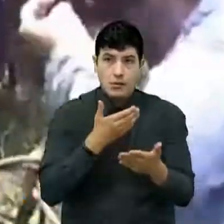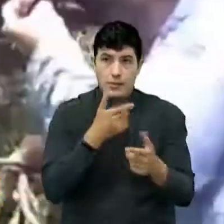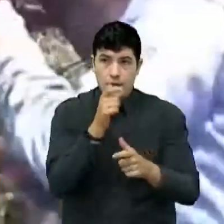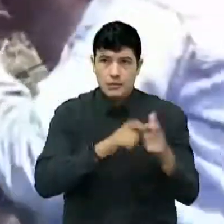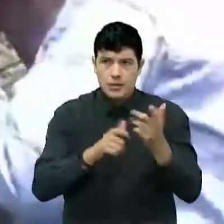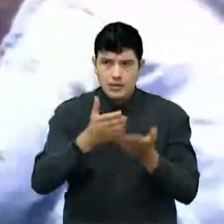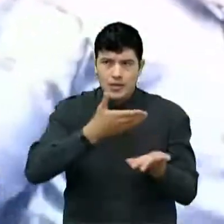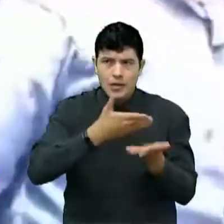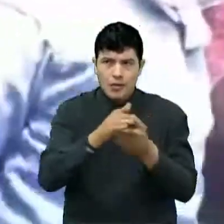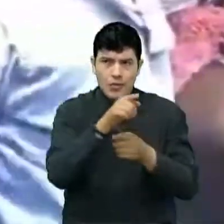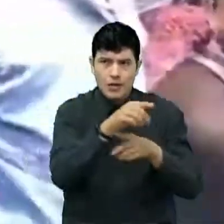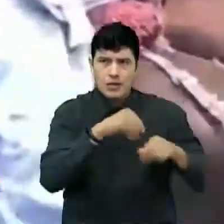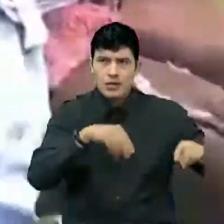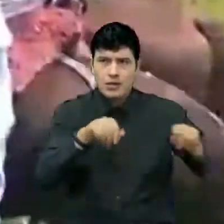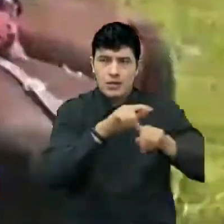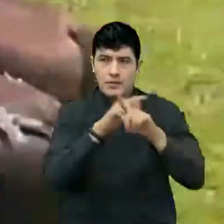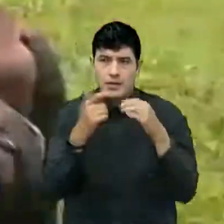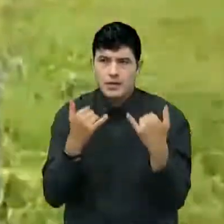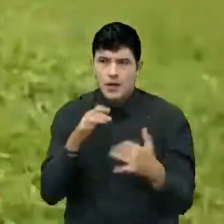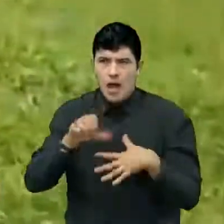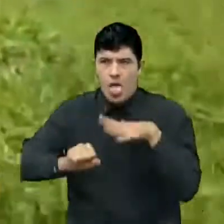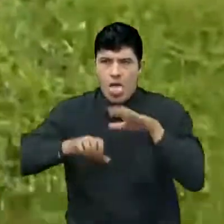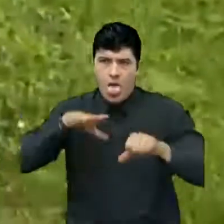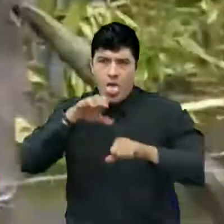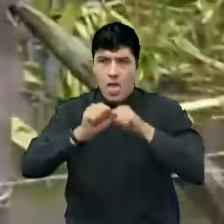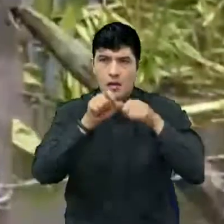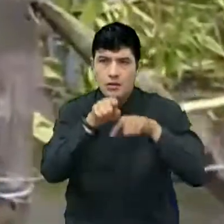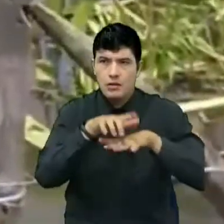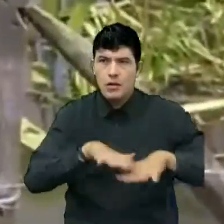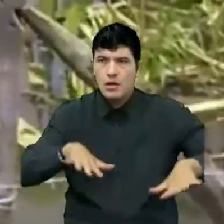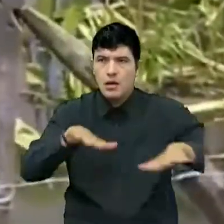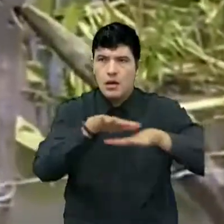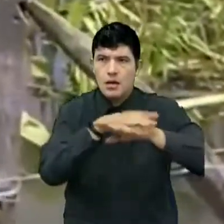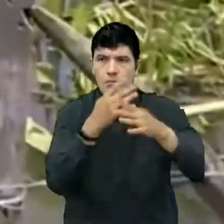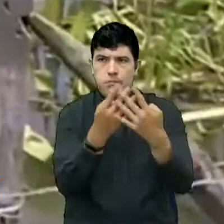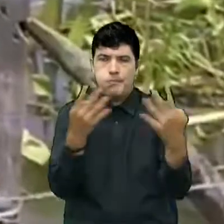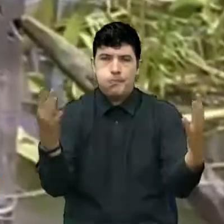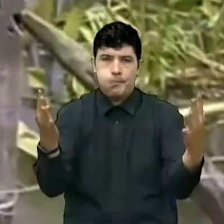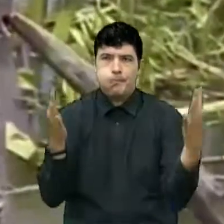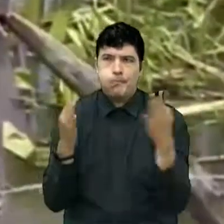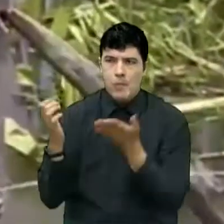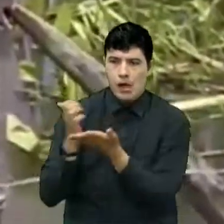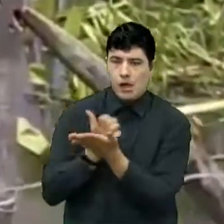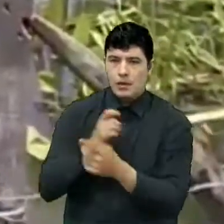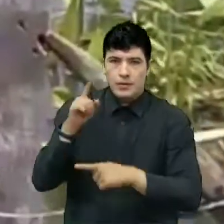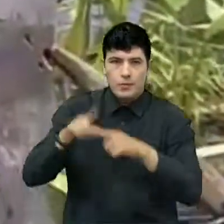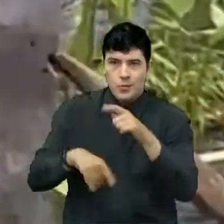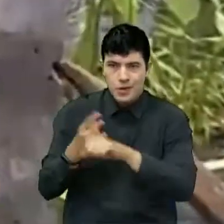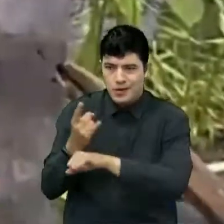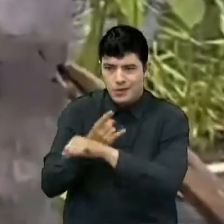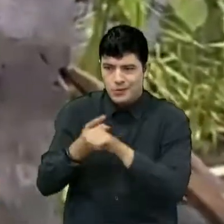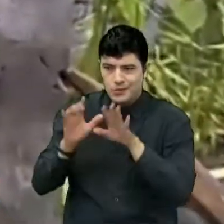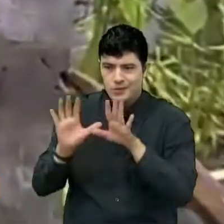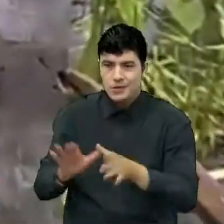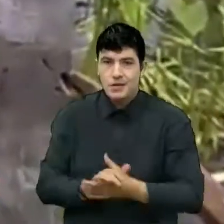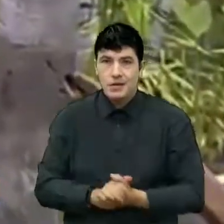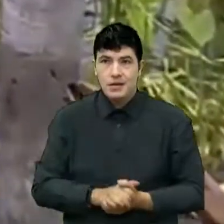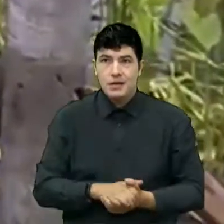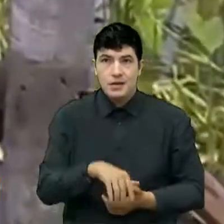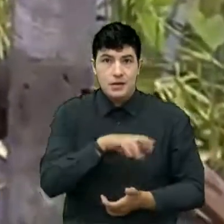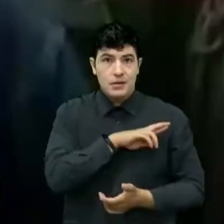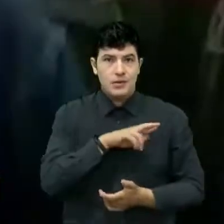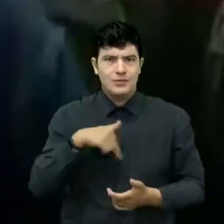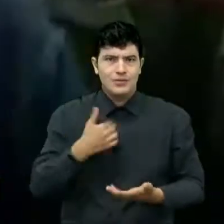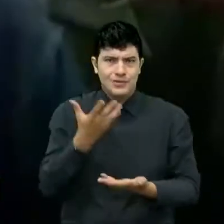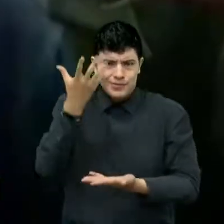de las tierras del sector ahora han invadido y cercado los humedales, excluyéndolos de su uso. Que nosotros, que somos colonos de